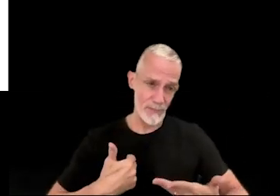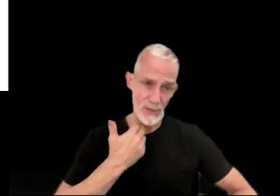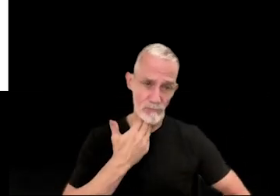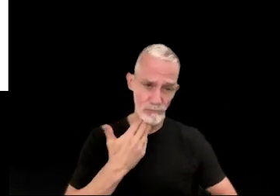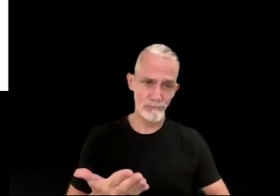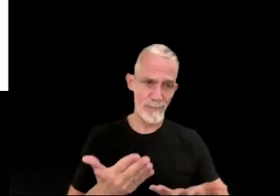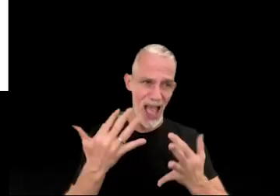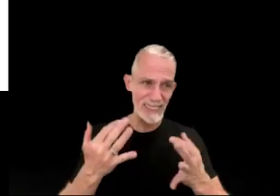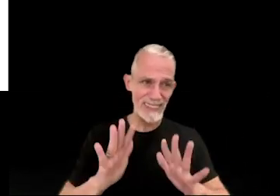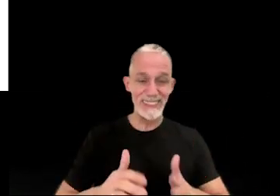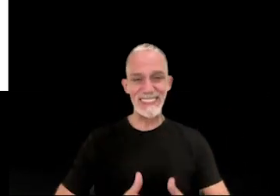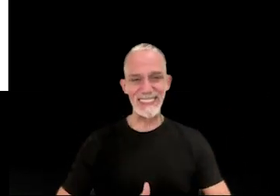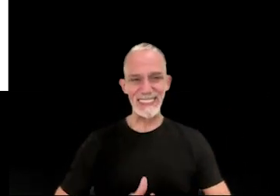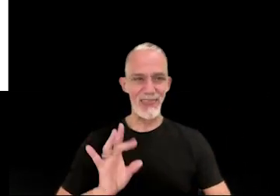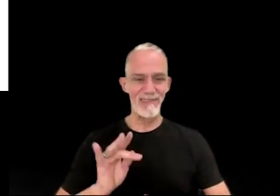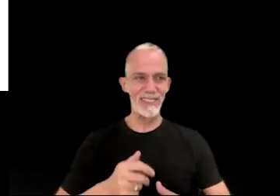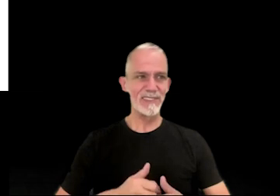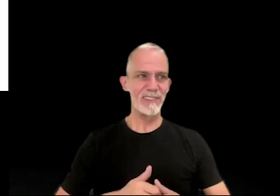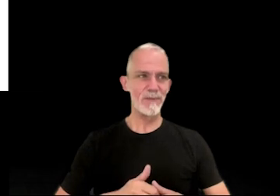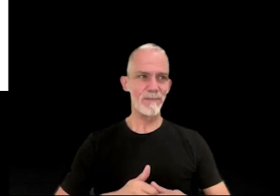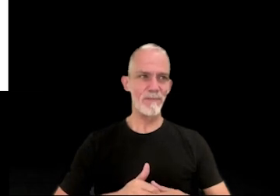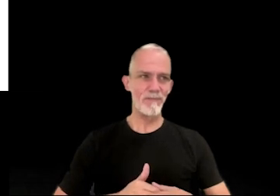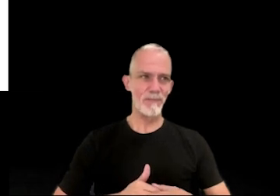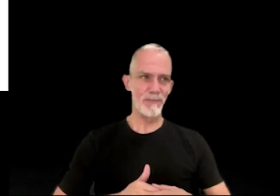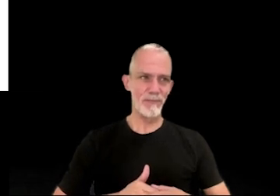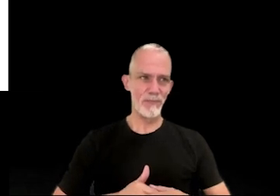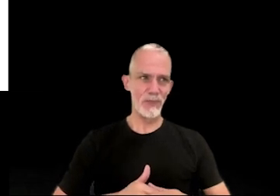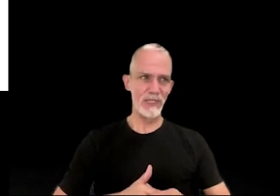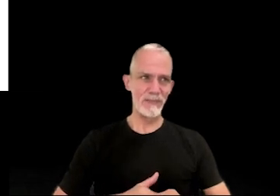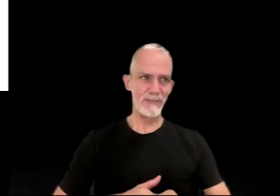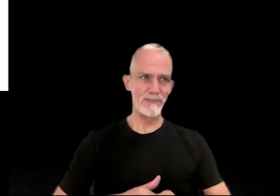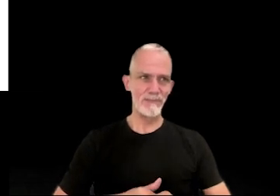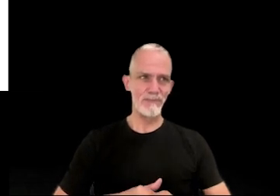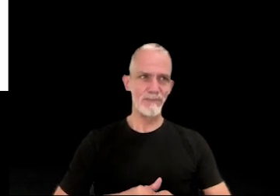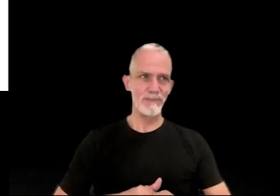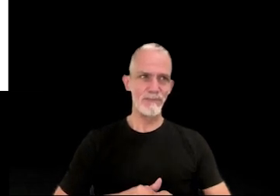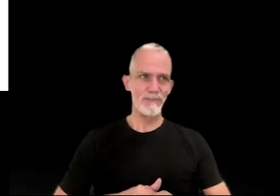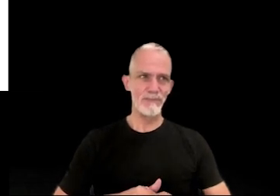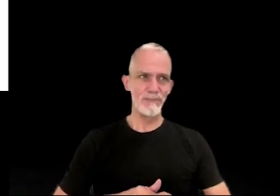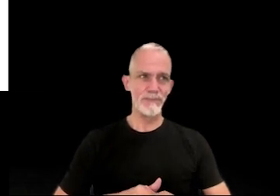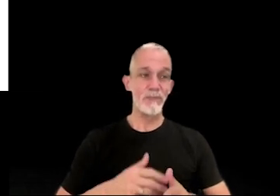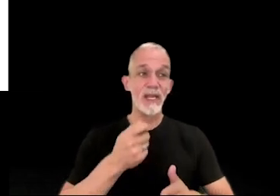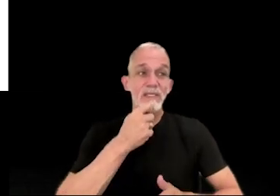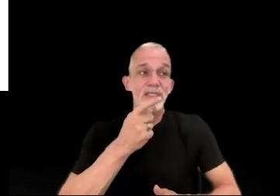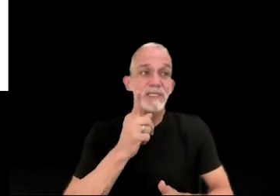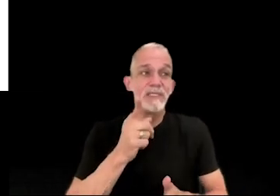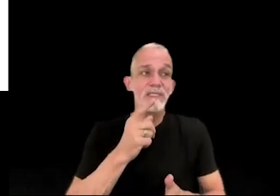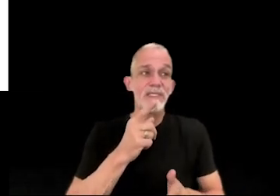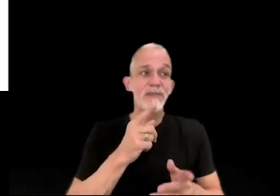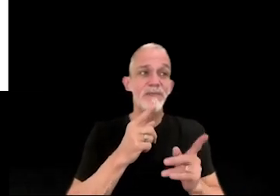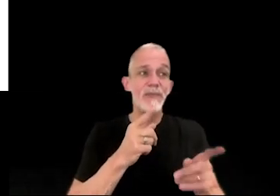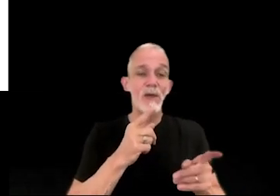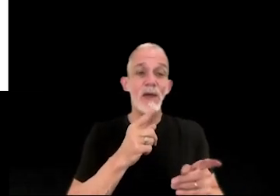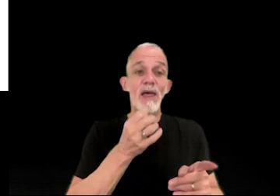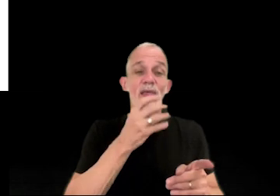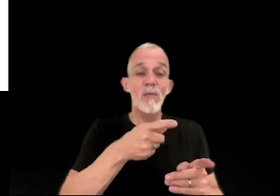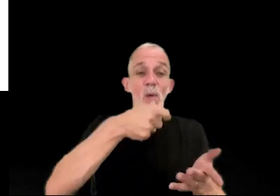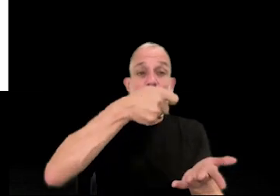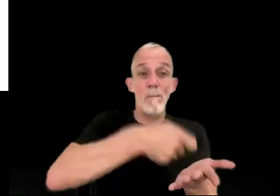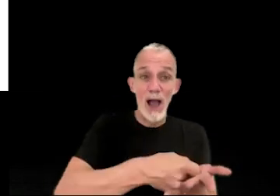mm, no, no la entiendo, perdón. La verdad es que no la entiendo. Si estamos Yo lo que hablando entiendo de es que que la obligación. si pagó por mes vencido, es